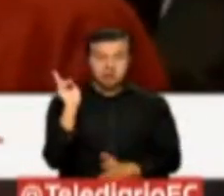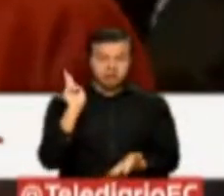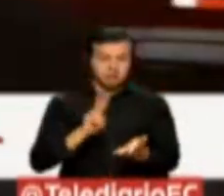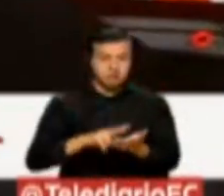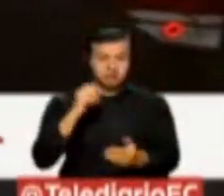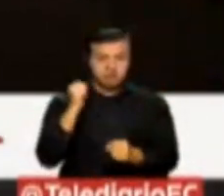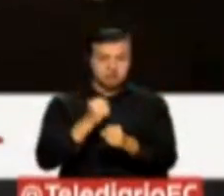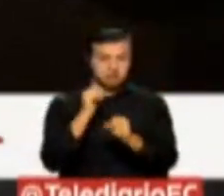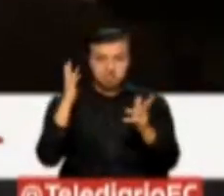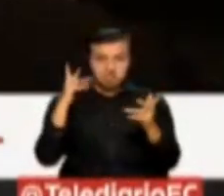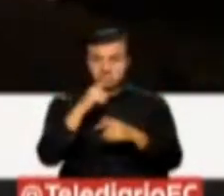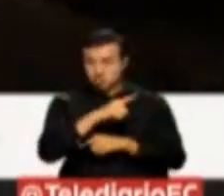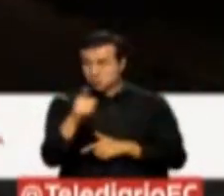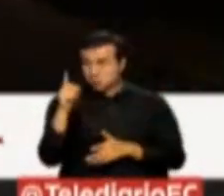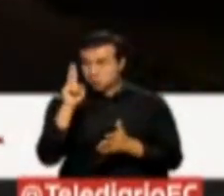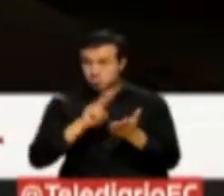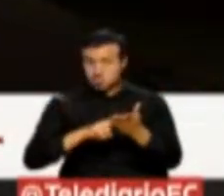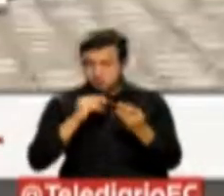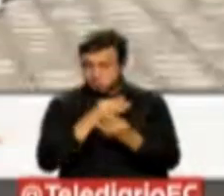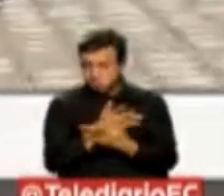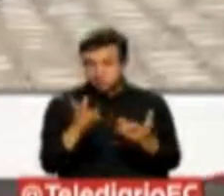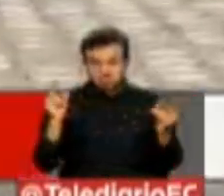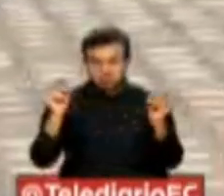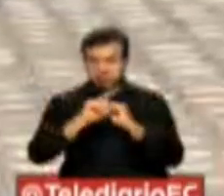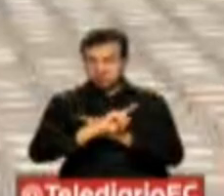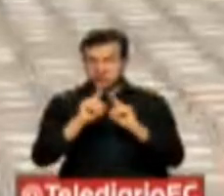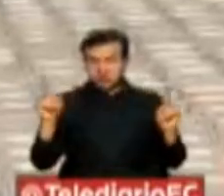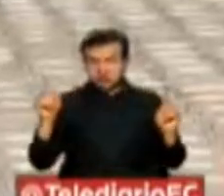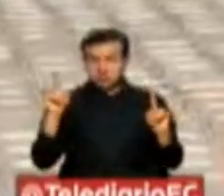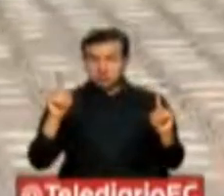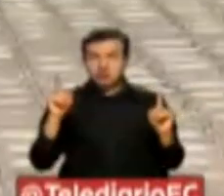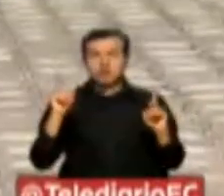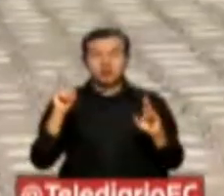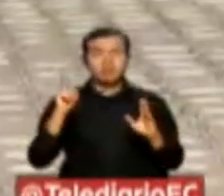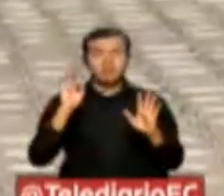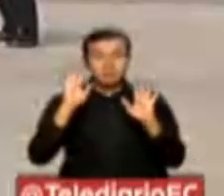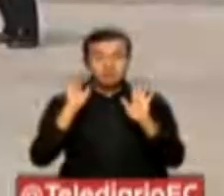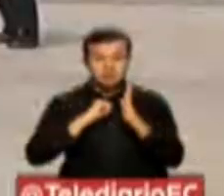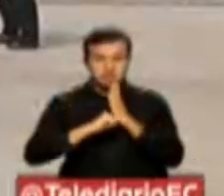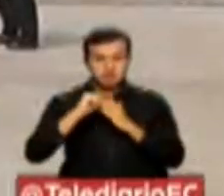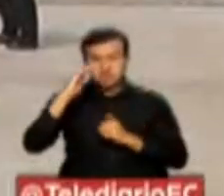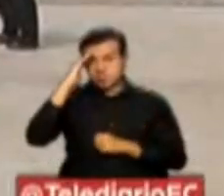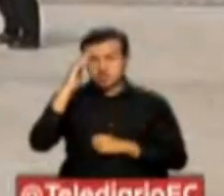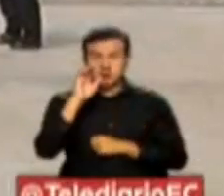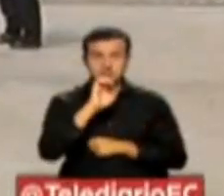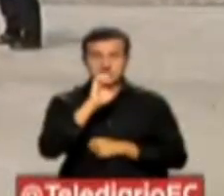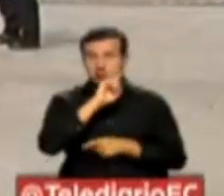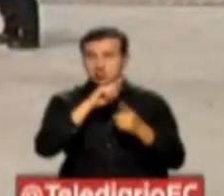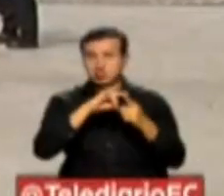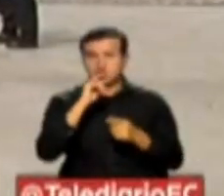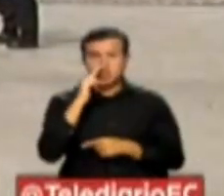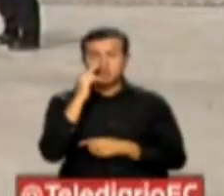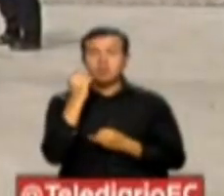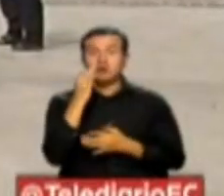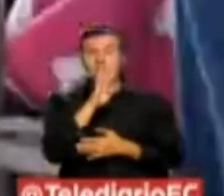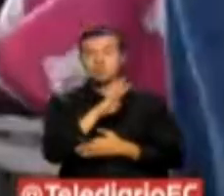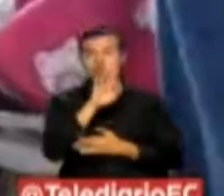dan trabajo. A nadie aquí le van a dar visa. Según cifras del Ministerio del Interior, entre enero y junio de 2018,